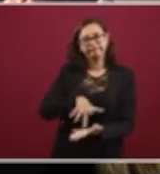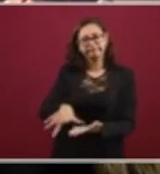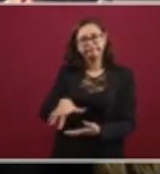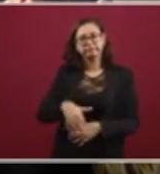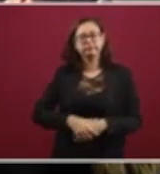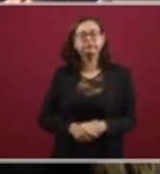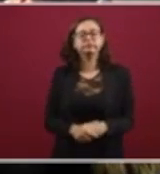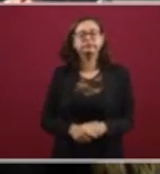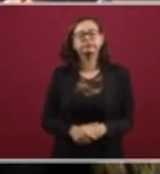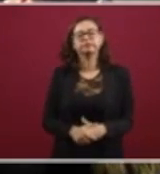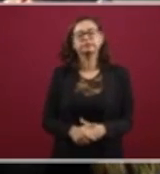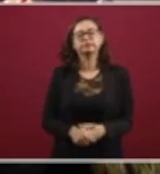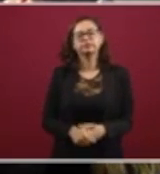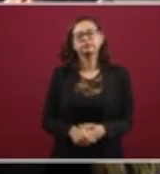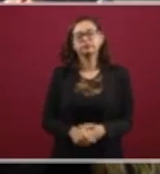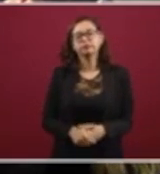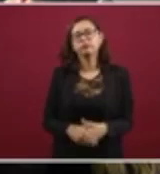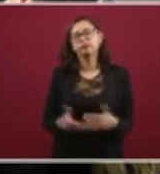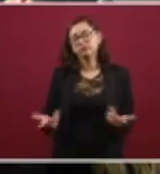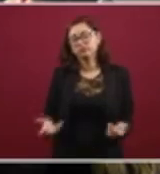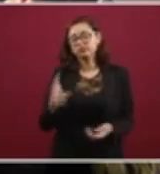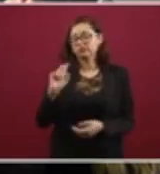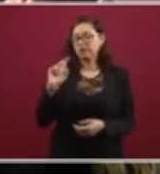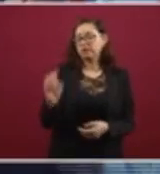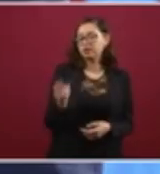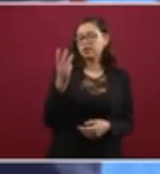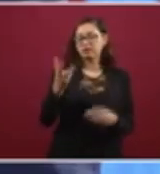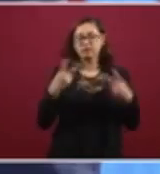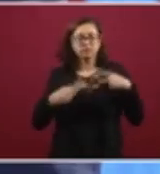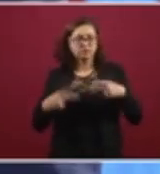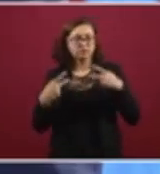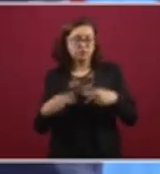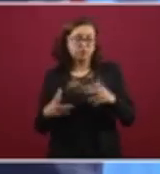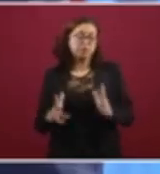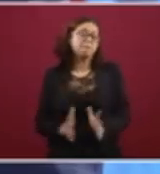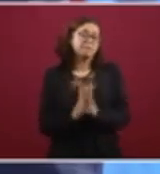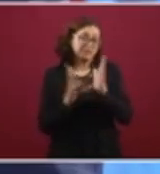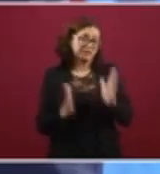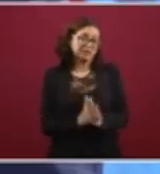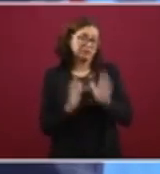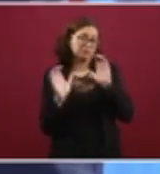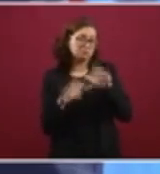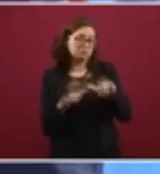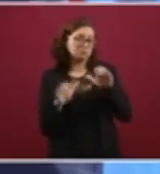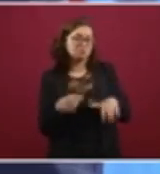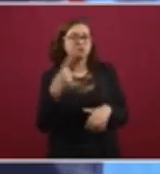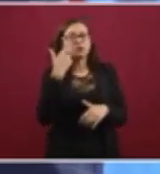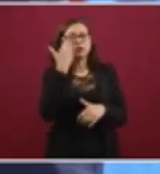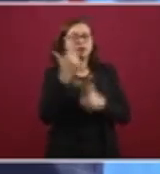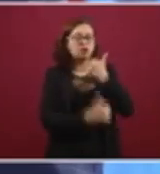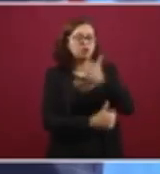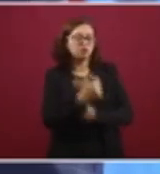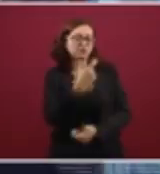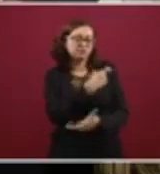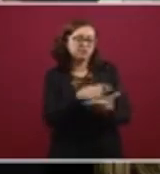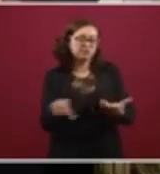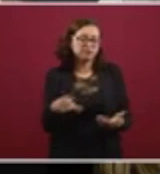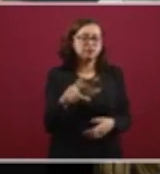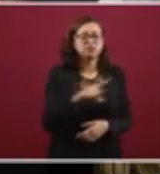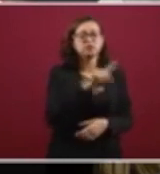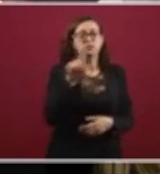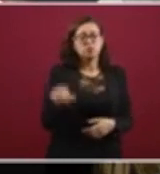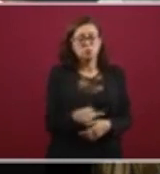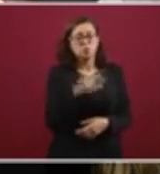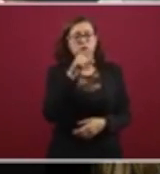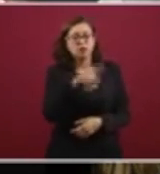33 personas que compraron nuestras bases de participación. Alrededor de 6 personas decidieron en la puja de la casa,